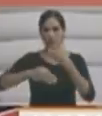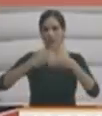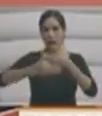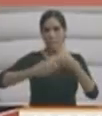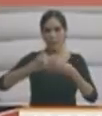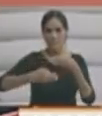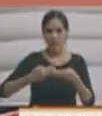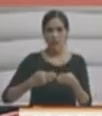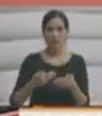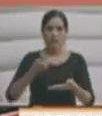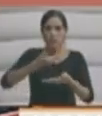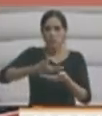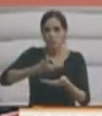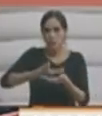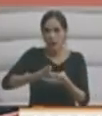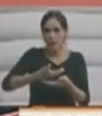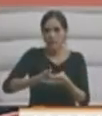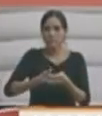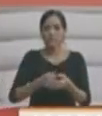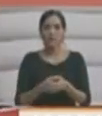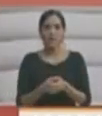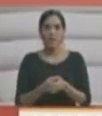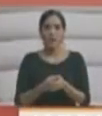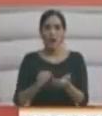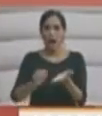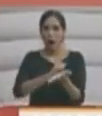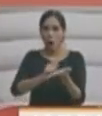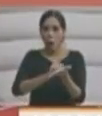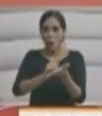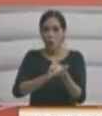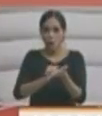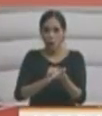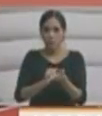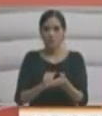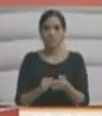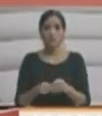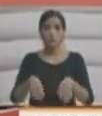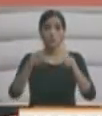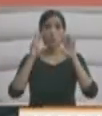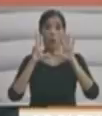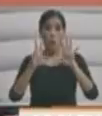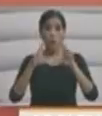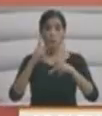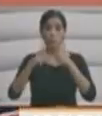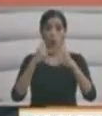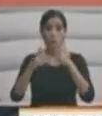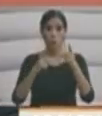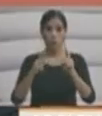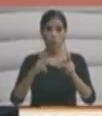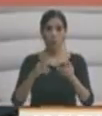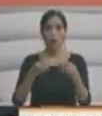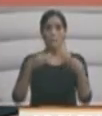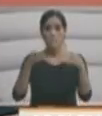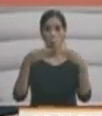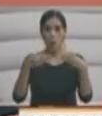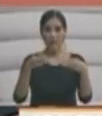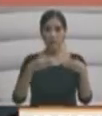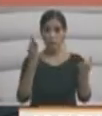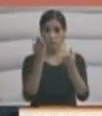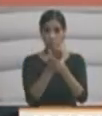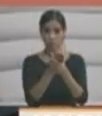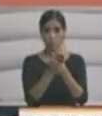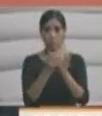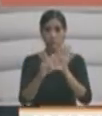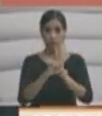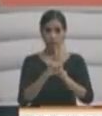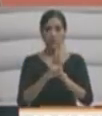sanitaria, jabón de panela. Son 8 productos que van a tener su publicación en Gaceta Oficial